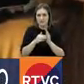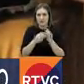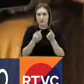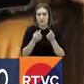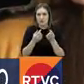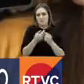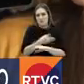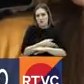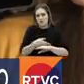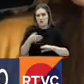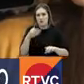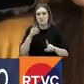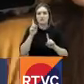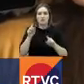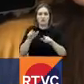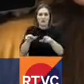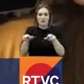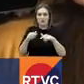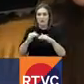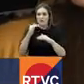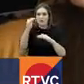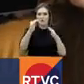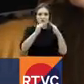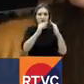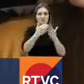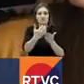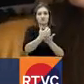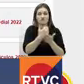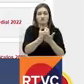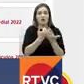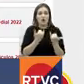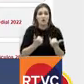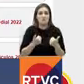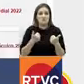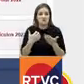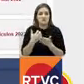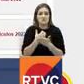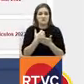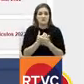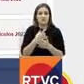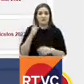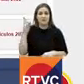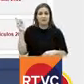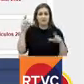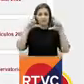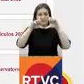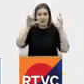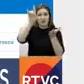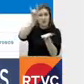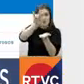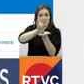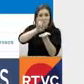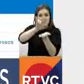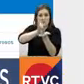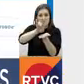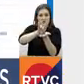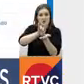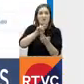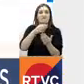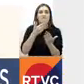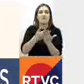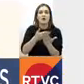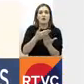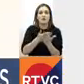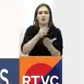22% por encima de lo recaudado anteriormente. En la página web de la Secretaría de Hacienda se puede descargar la factura del